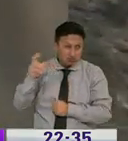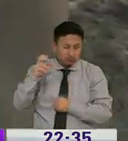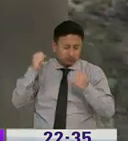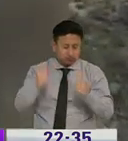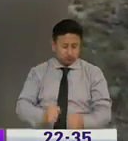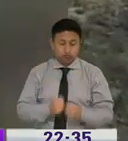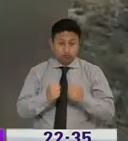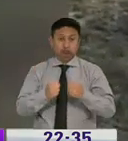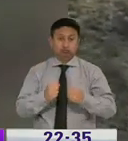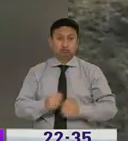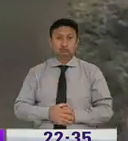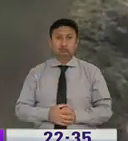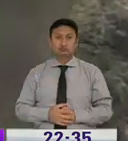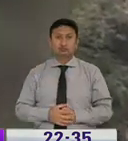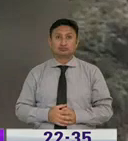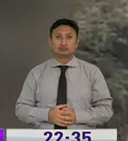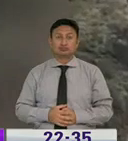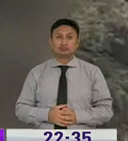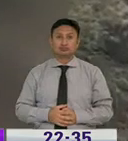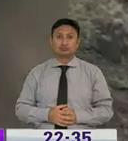estruendo.